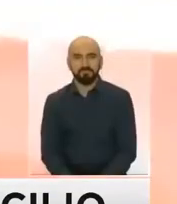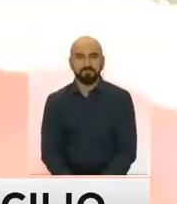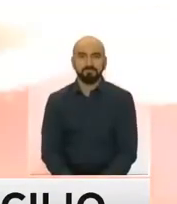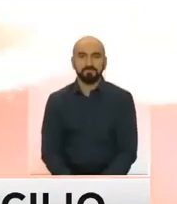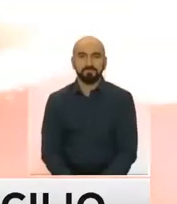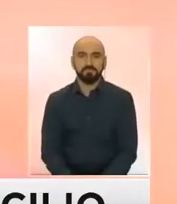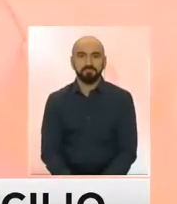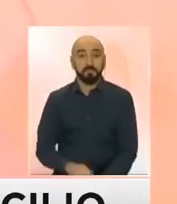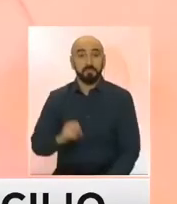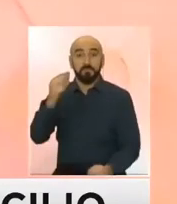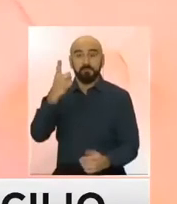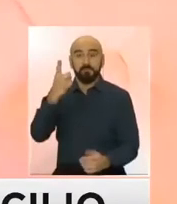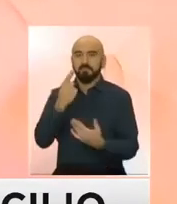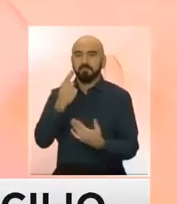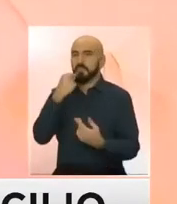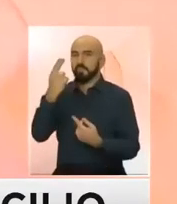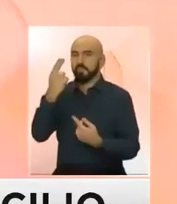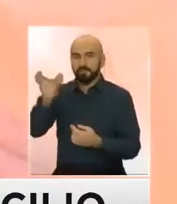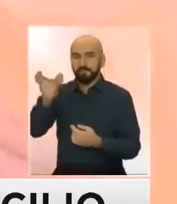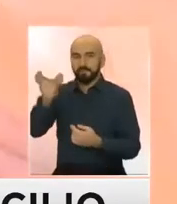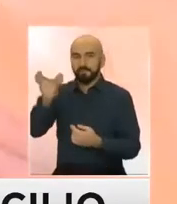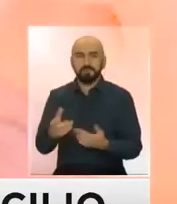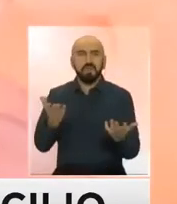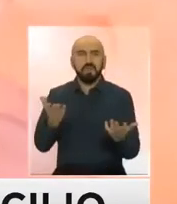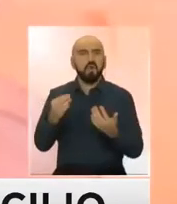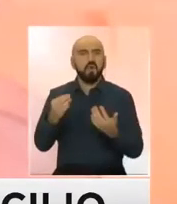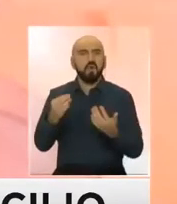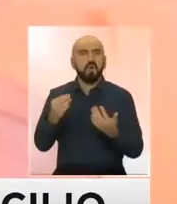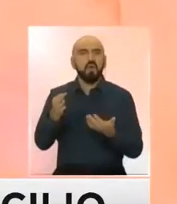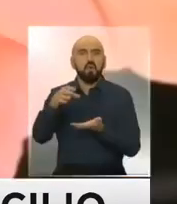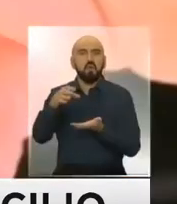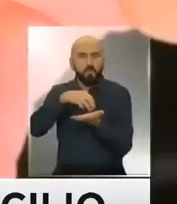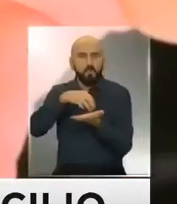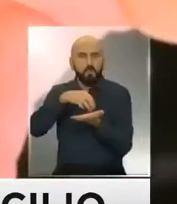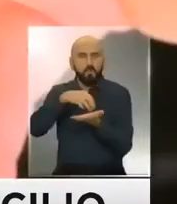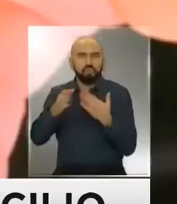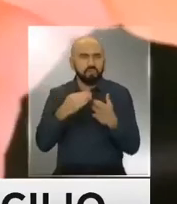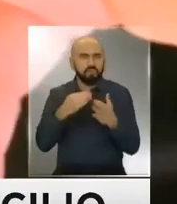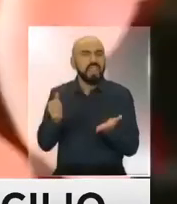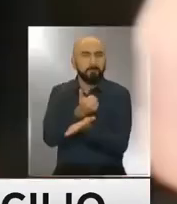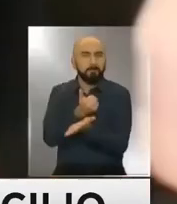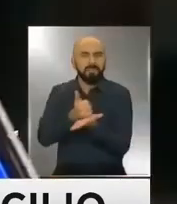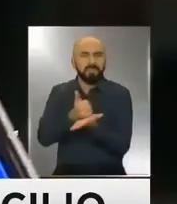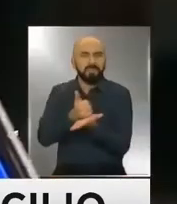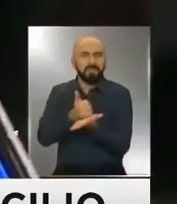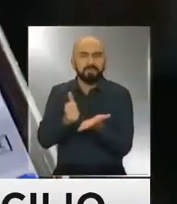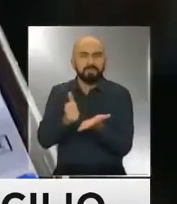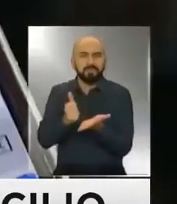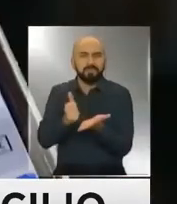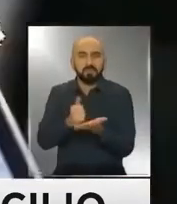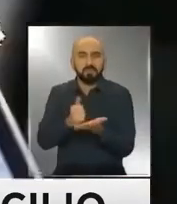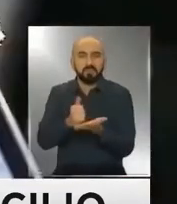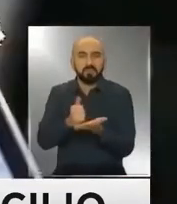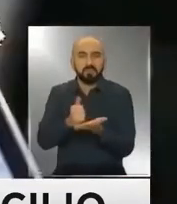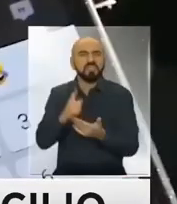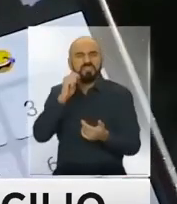Primero le preguntamos a un usuario de la comuna de Independencia qué significa este emoticón Y la respuesta es 10.000 pesos